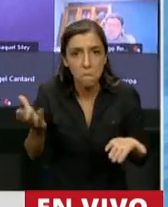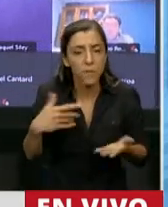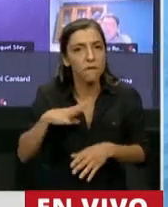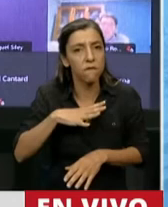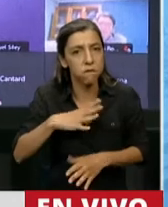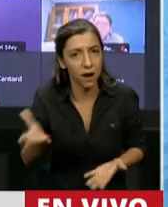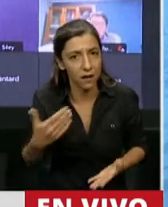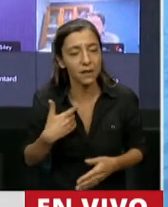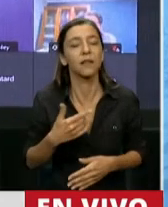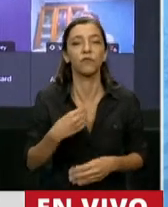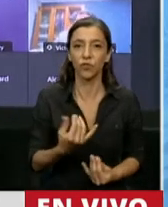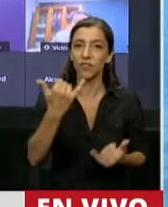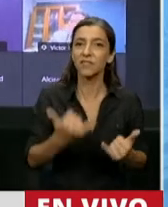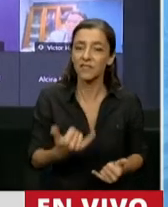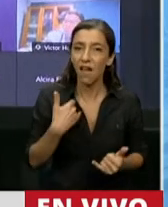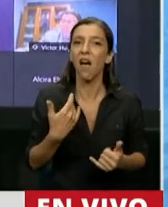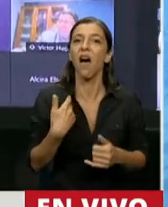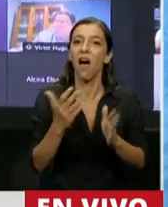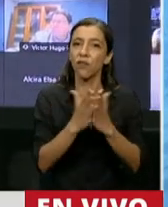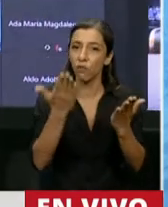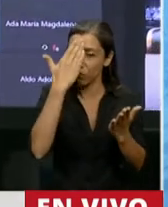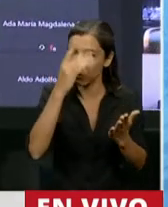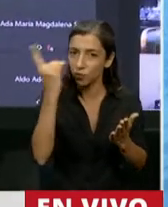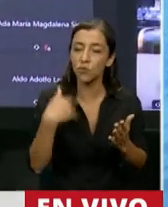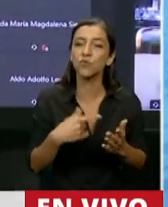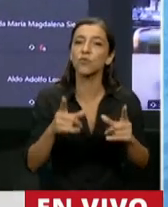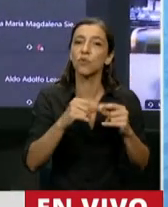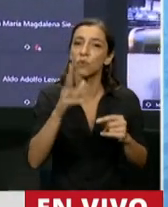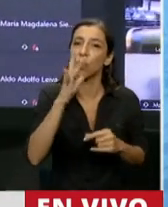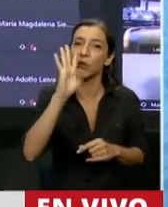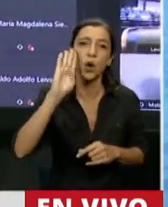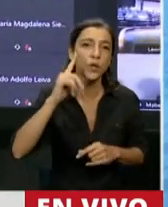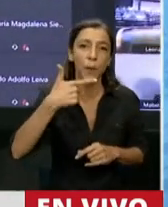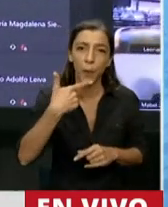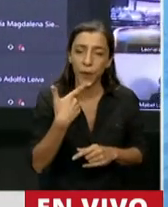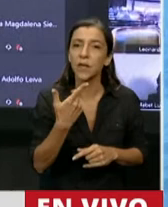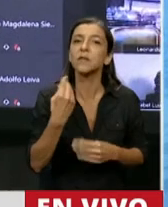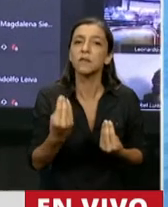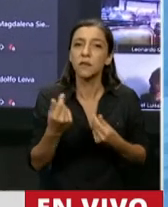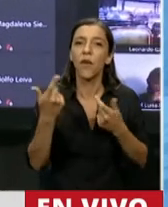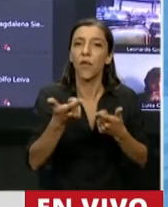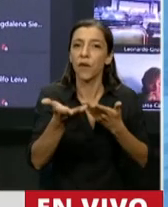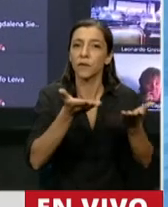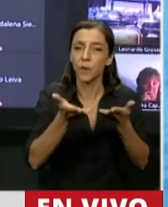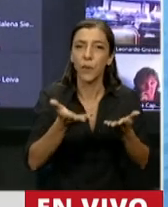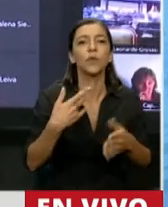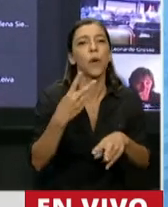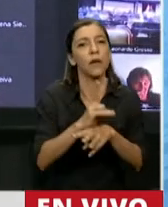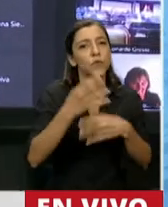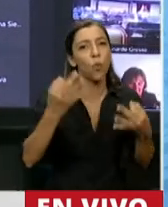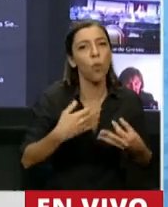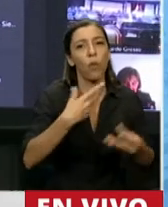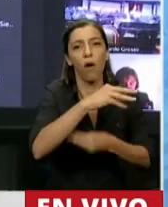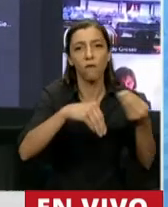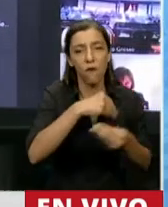protección integral de la familia y la obligación del Estado de otorgar los beneficios de la seguridad social, y en algunos de los tratados